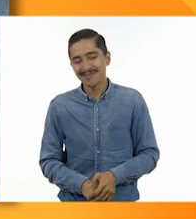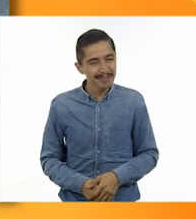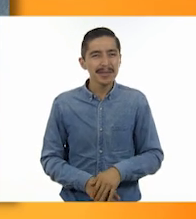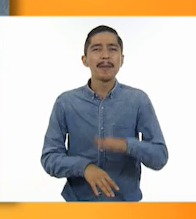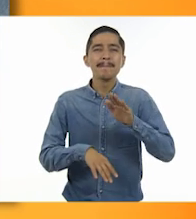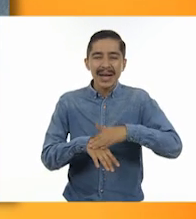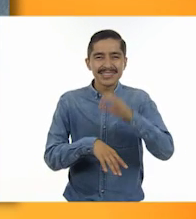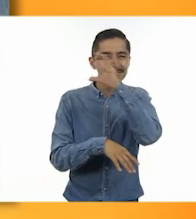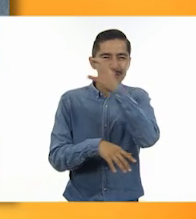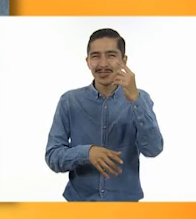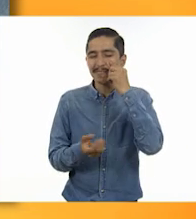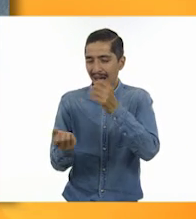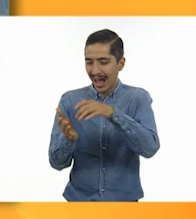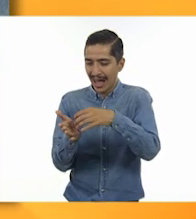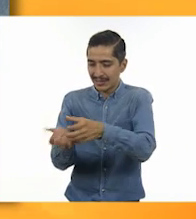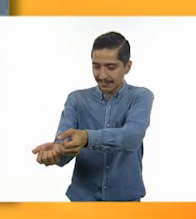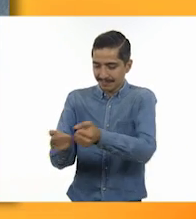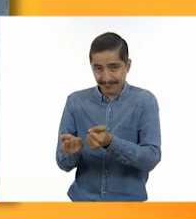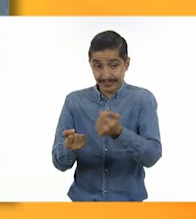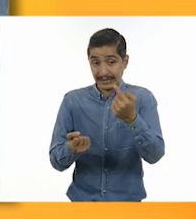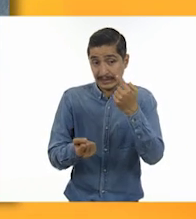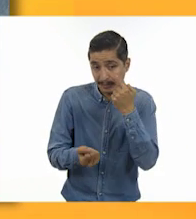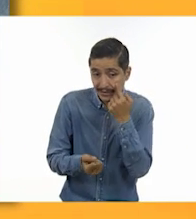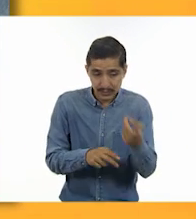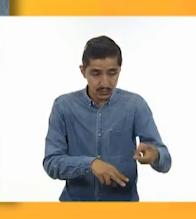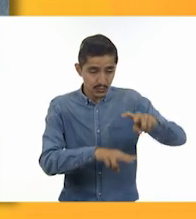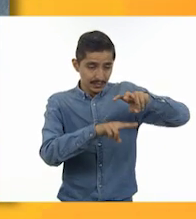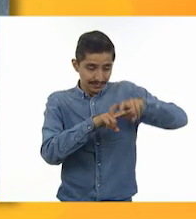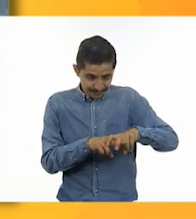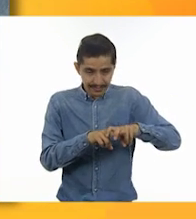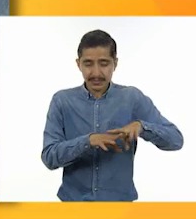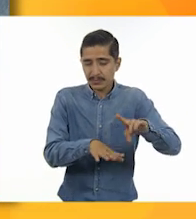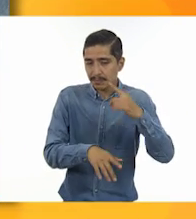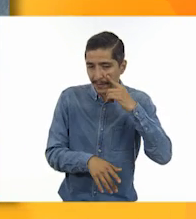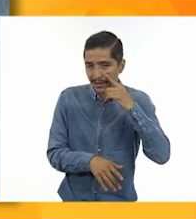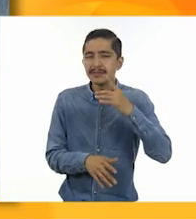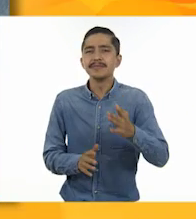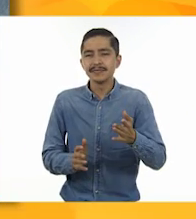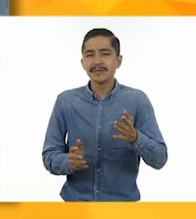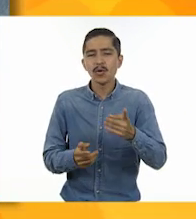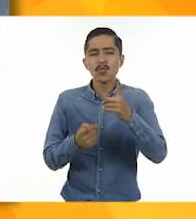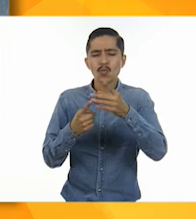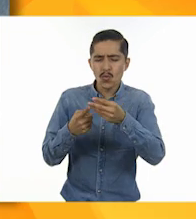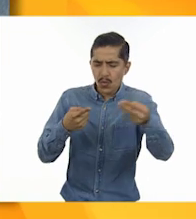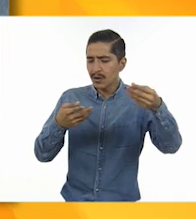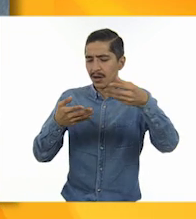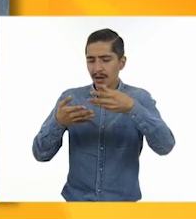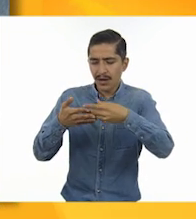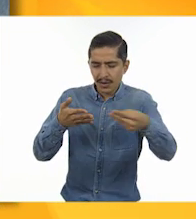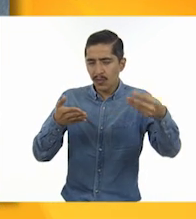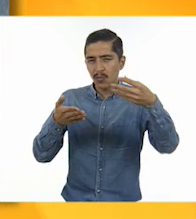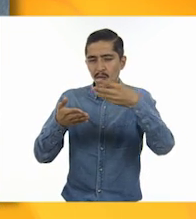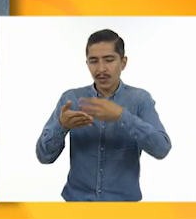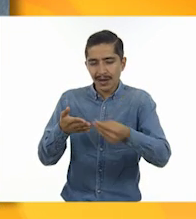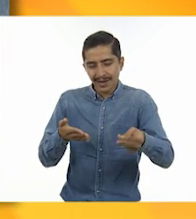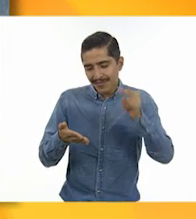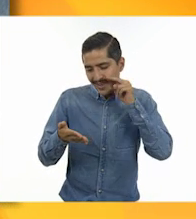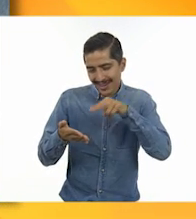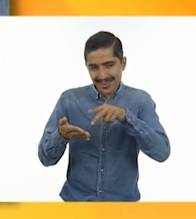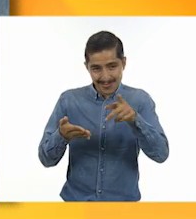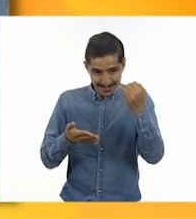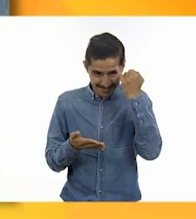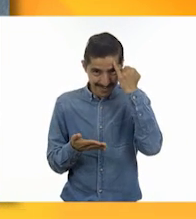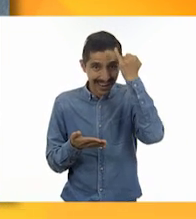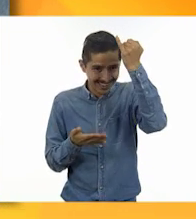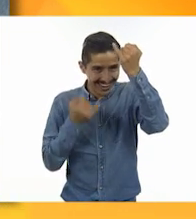de una caja, me sentó en sus piernas y me las mostró una por una. ¿Te lo imaginas?, me